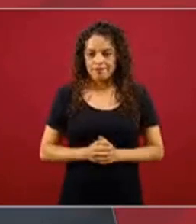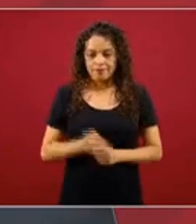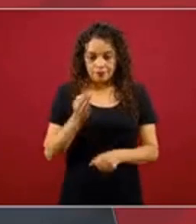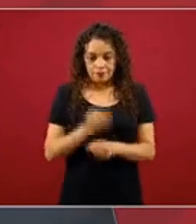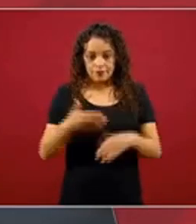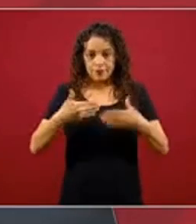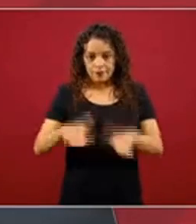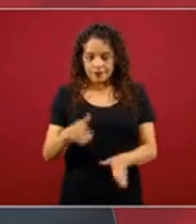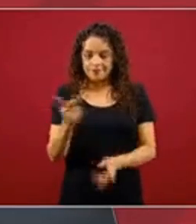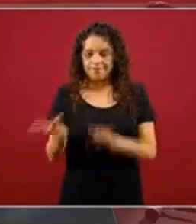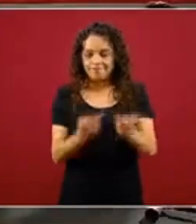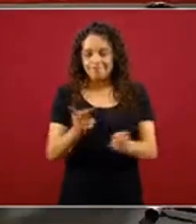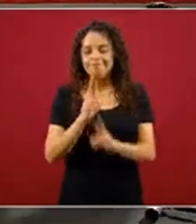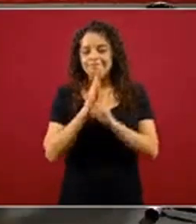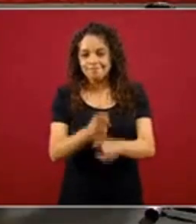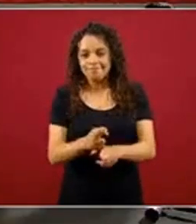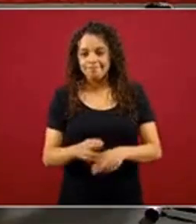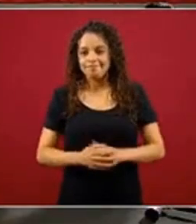respuestas. Usted